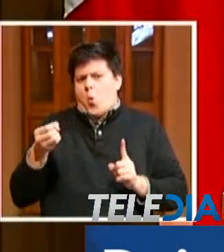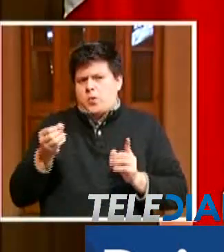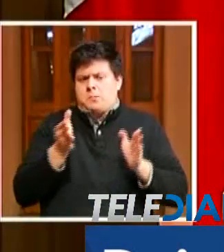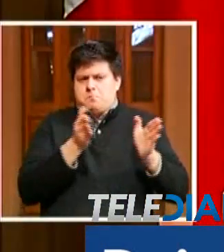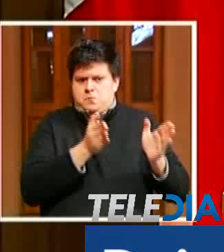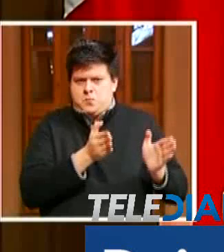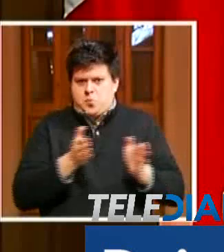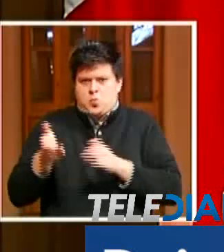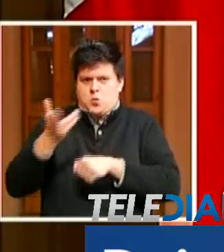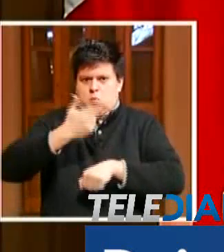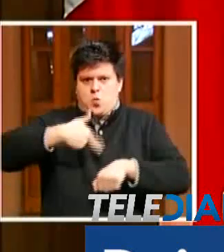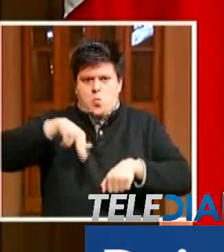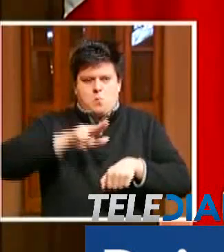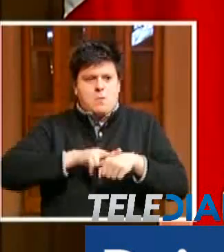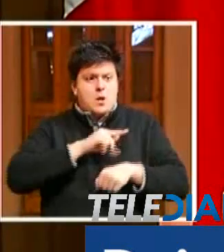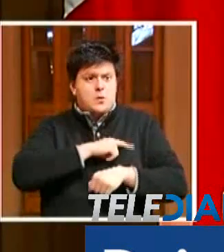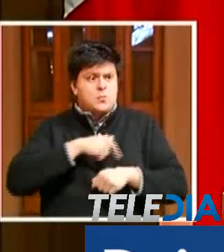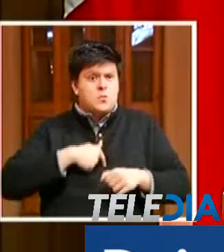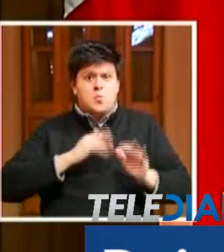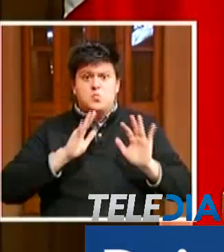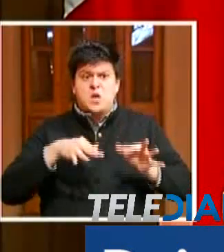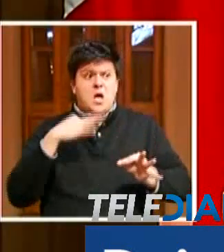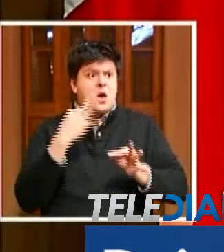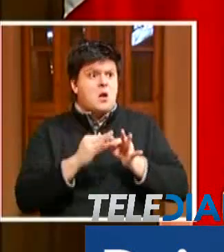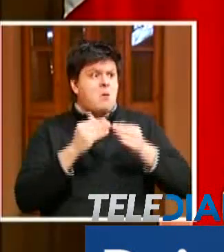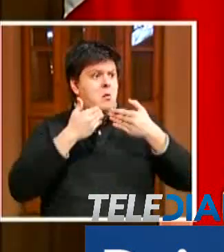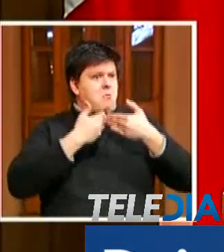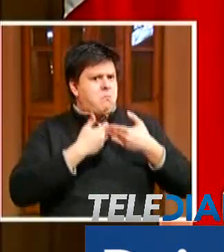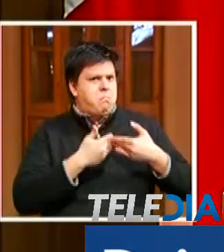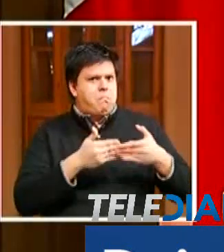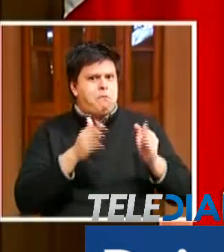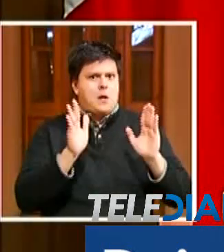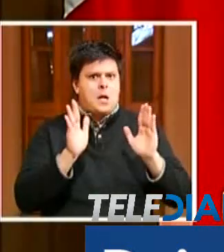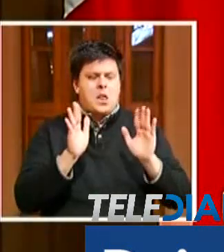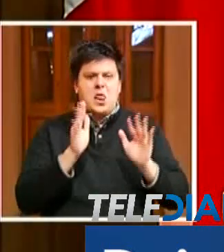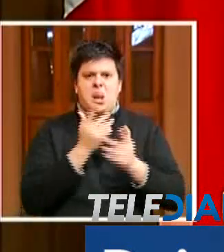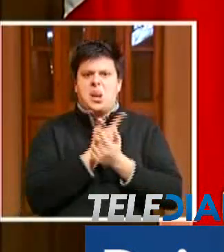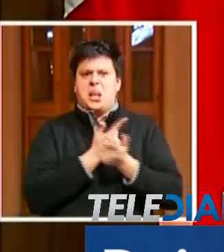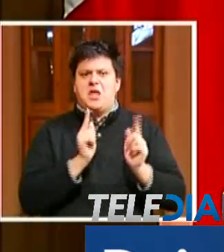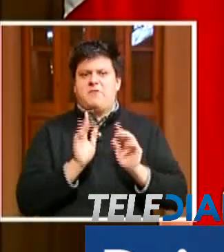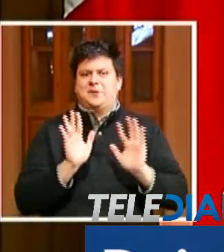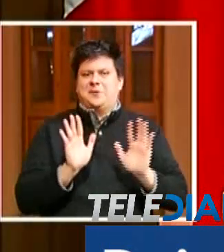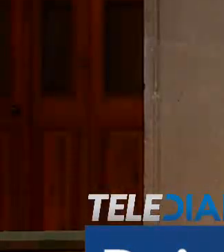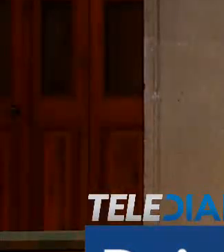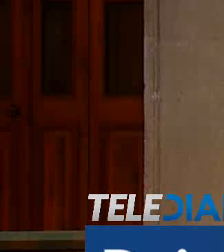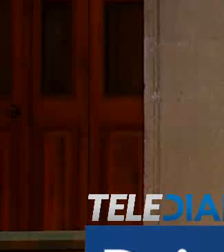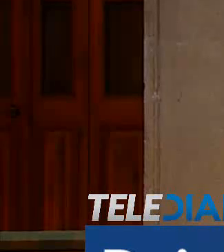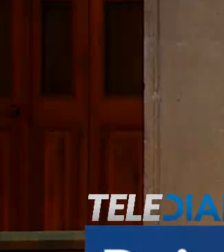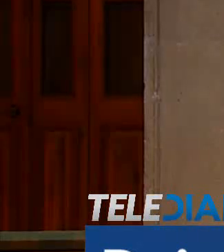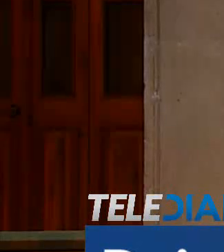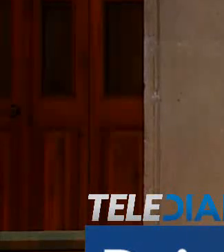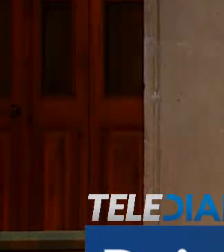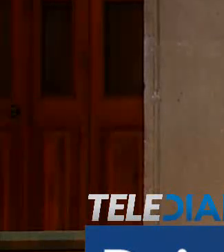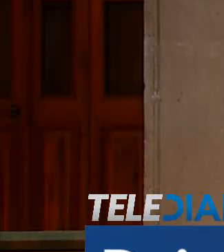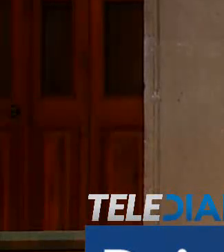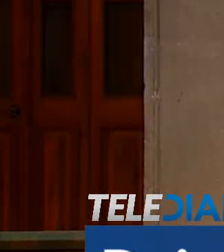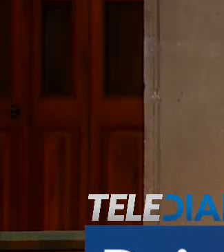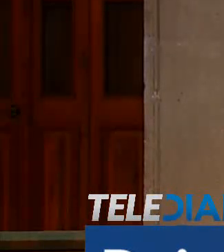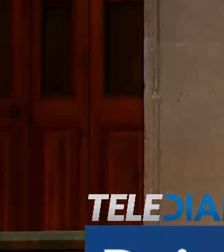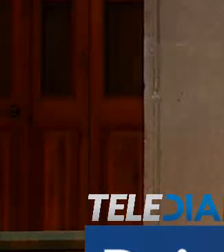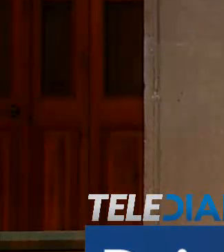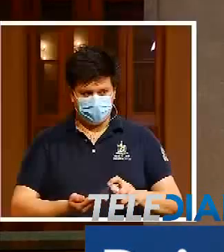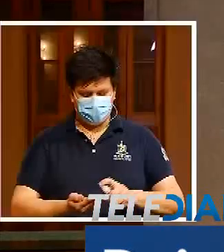al funcionario, al doctor Manuel de la O Cavazos, al tema de la vacunación, que por cierto, ya va avanzando y la próxima semana, licenciada,